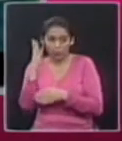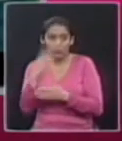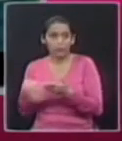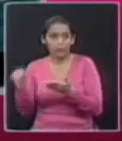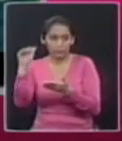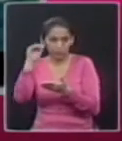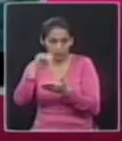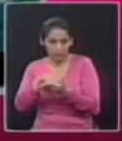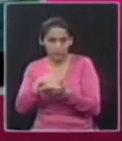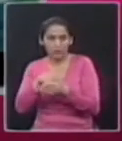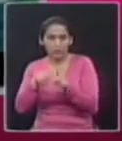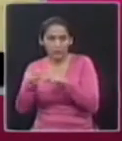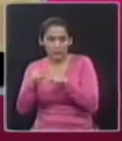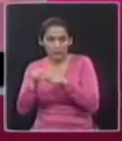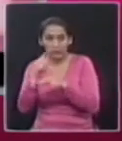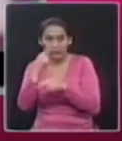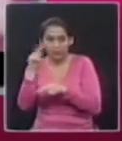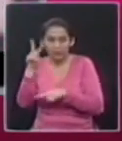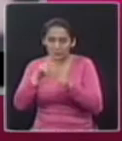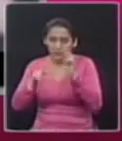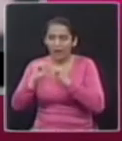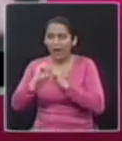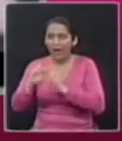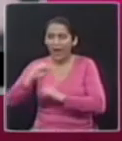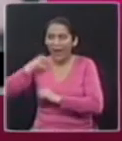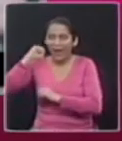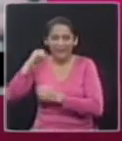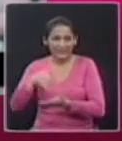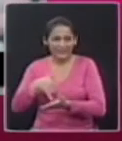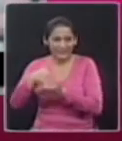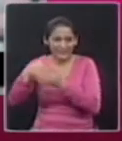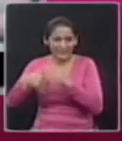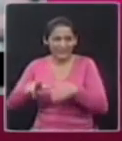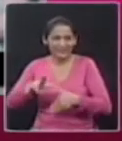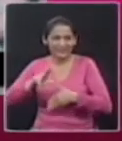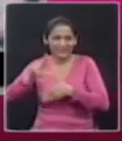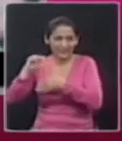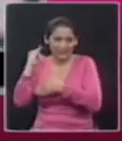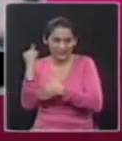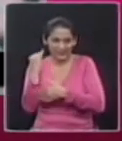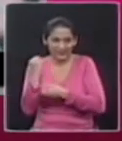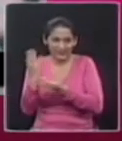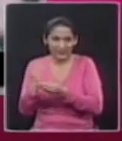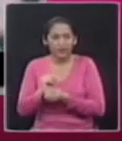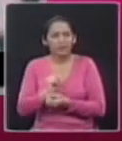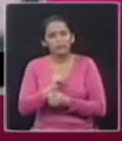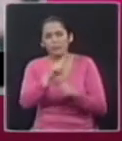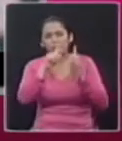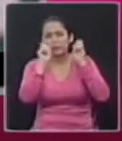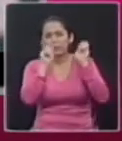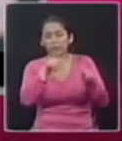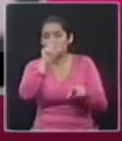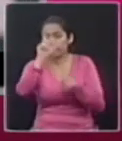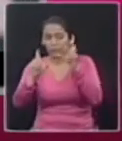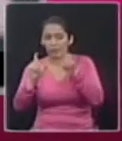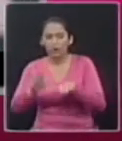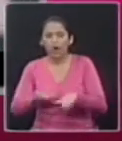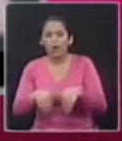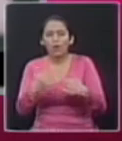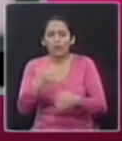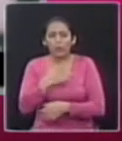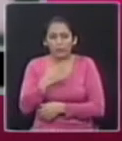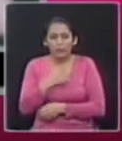Latinoamérica Verde. ¿Cómo han visto esta evolución en las prácticas del ambiente? O sea, la gente ha tomado más conciencia, hay más